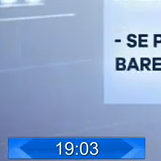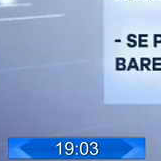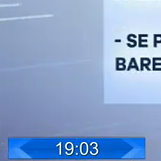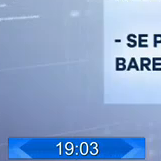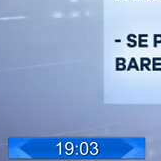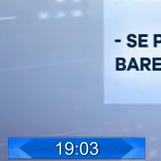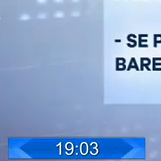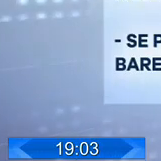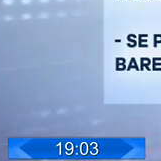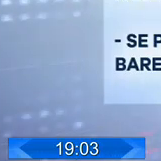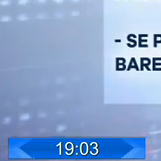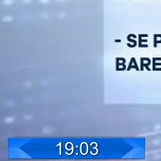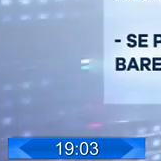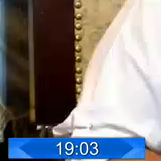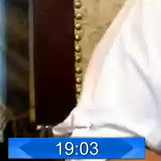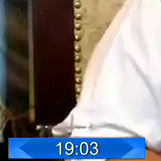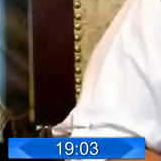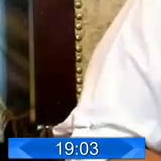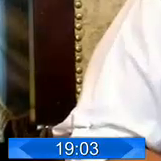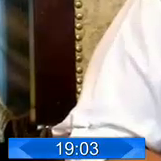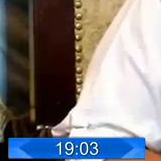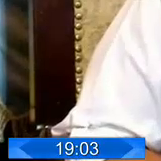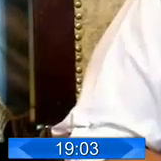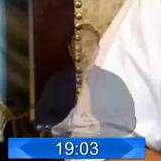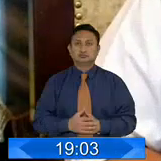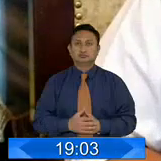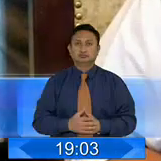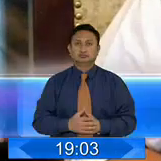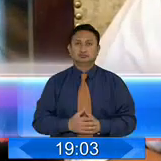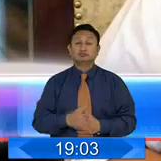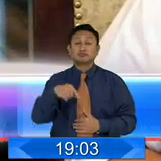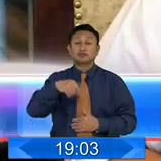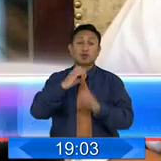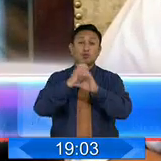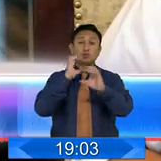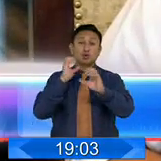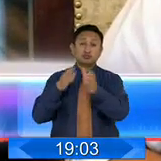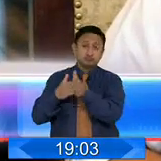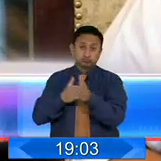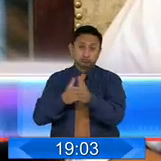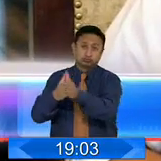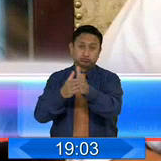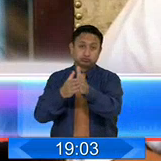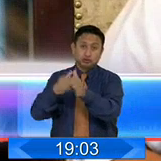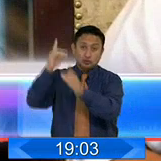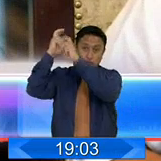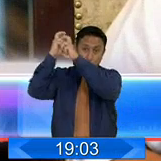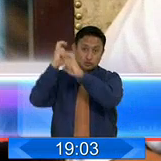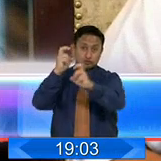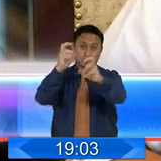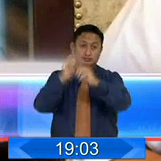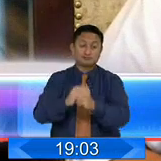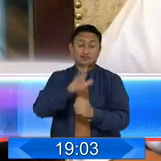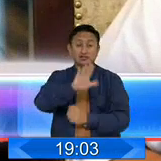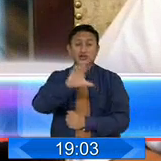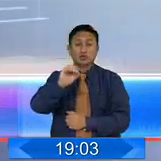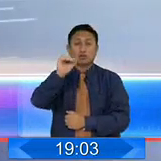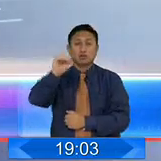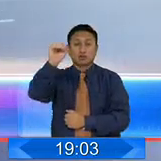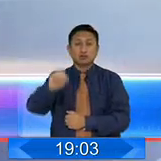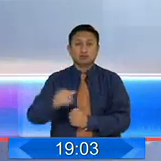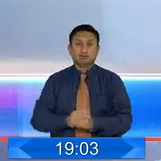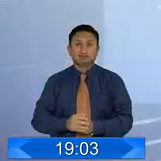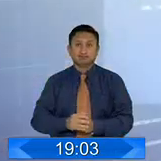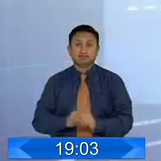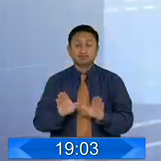funcionamiento de bares y discotecas. Buses convencionales de línea, metrovía, aerovía, aforo de hasta 50%.